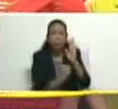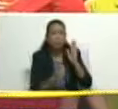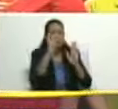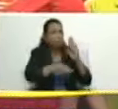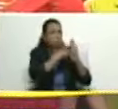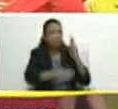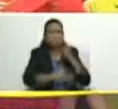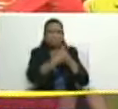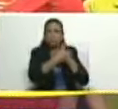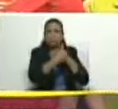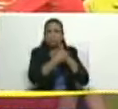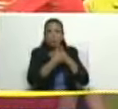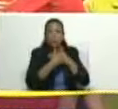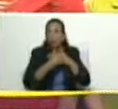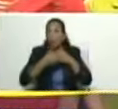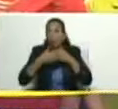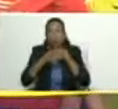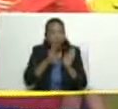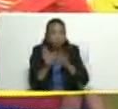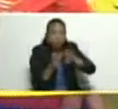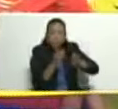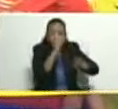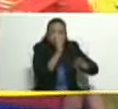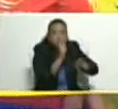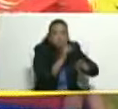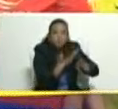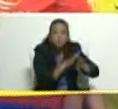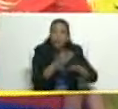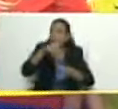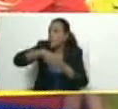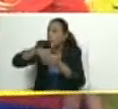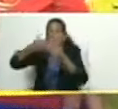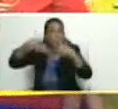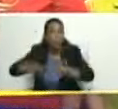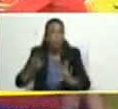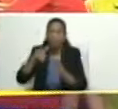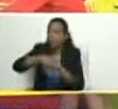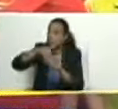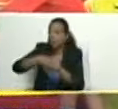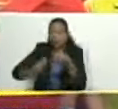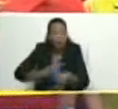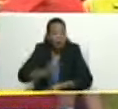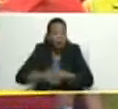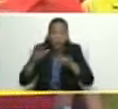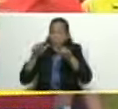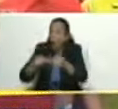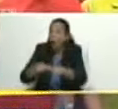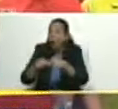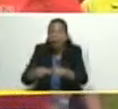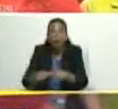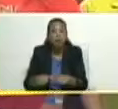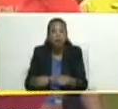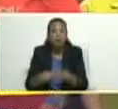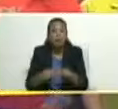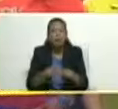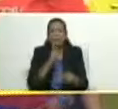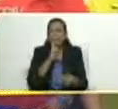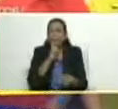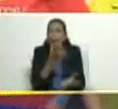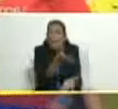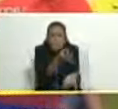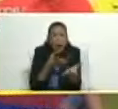sancionado, no ha dejado de hacer ni una elección de las que nos ha tocado. En medio de la peor